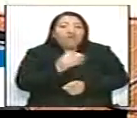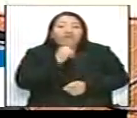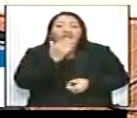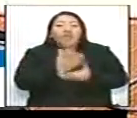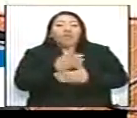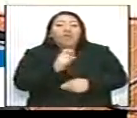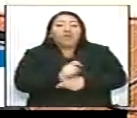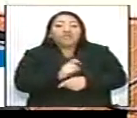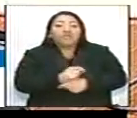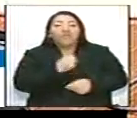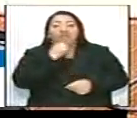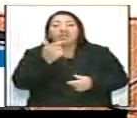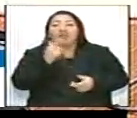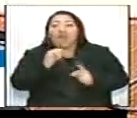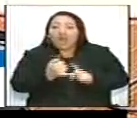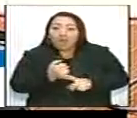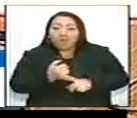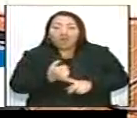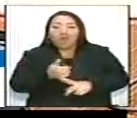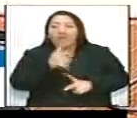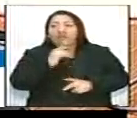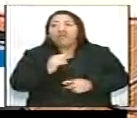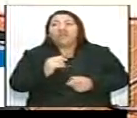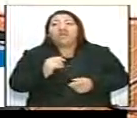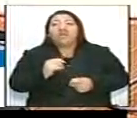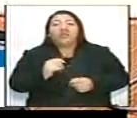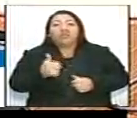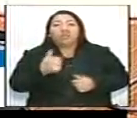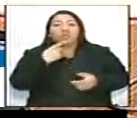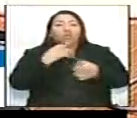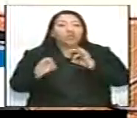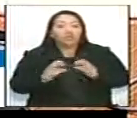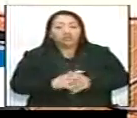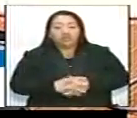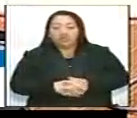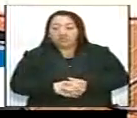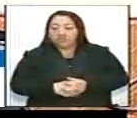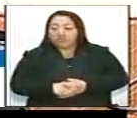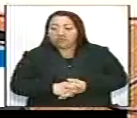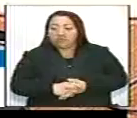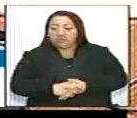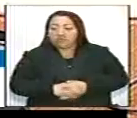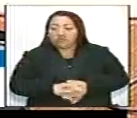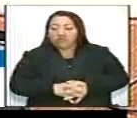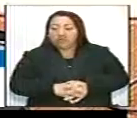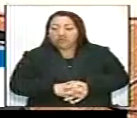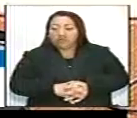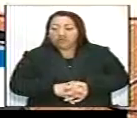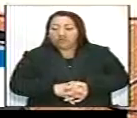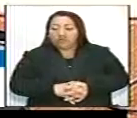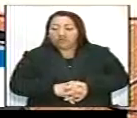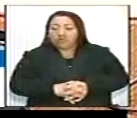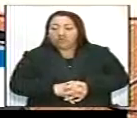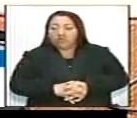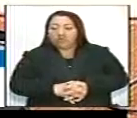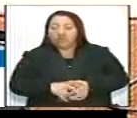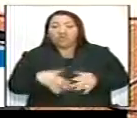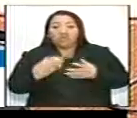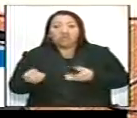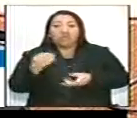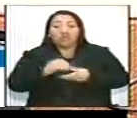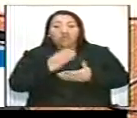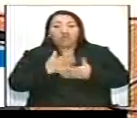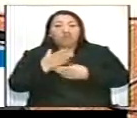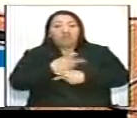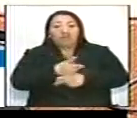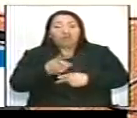educación, el niño anémico es la falta de agua, el niño anémico es la falta de adecuada nutrición, el niño anémico puede hasta ser influido por problemas de violencia y descuido que